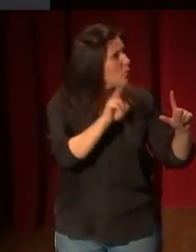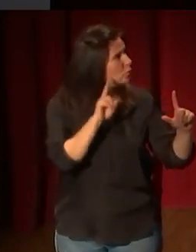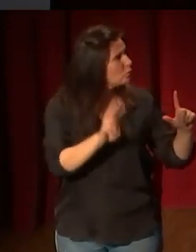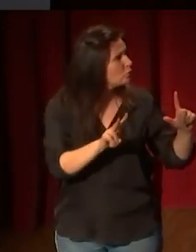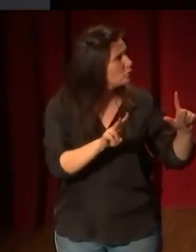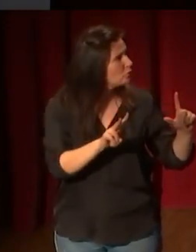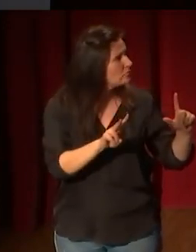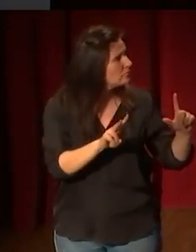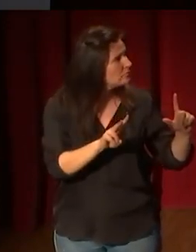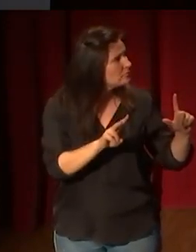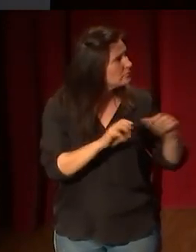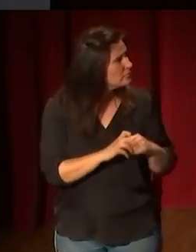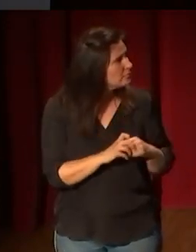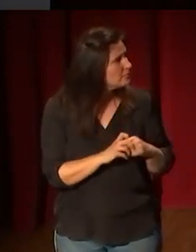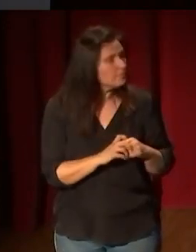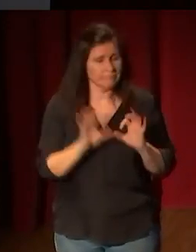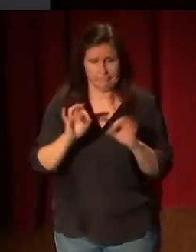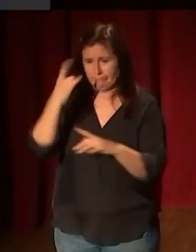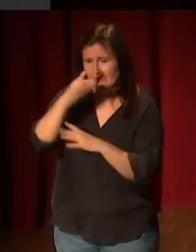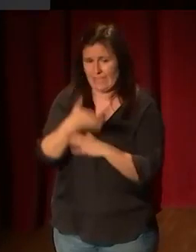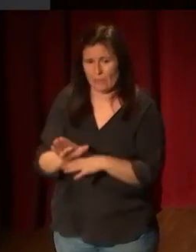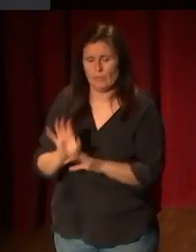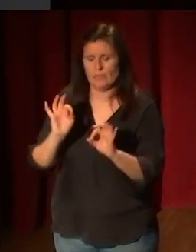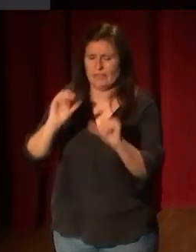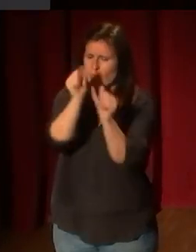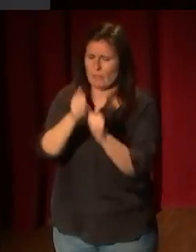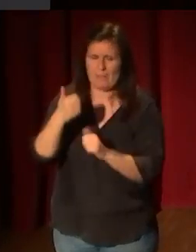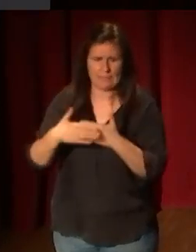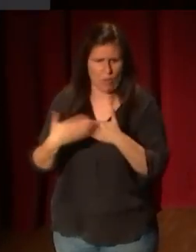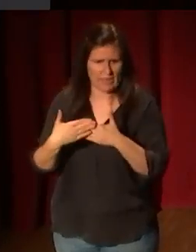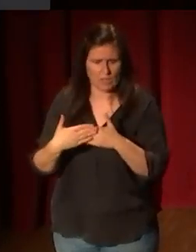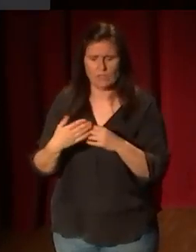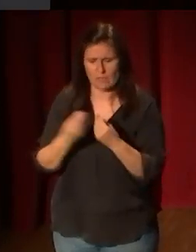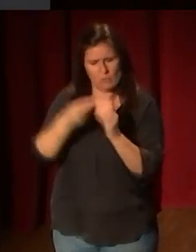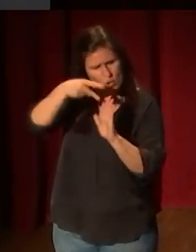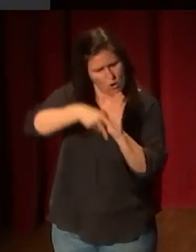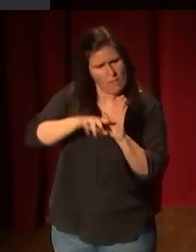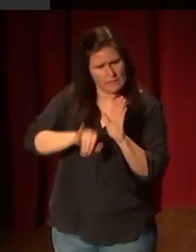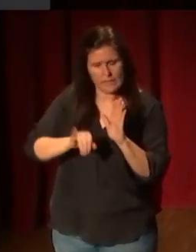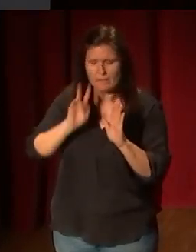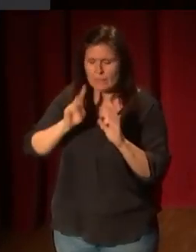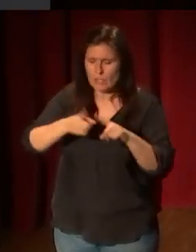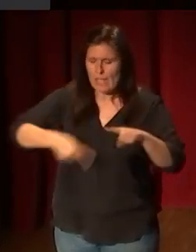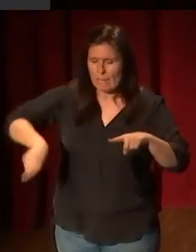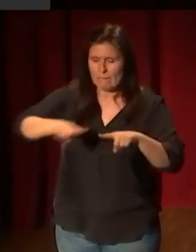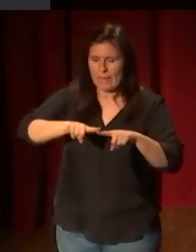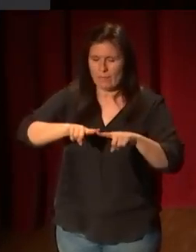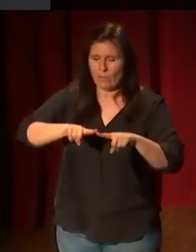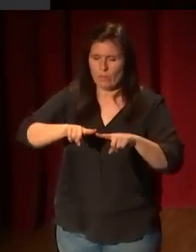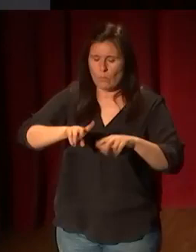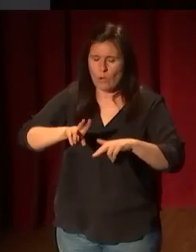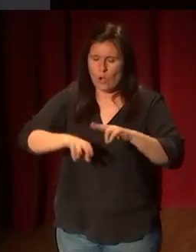ejercicios taurinos ya modernamente reglamentados vemos la plaza ficticiamente